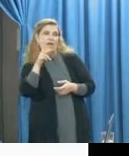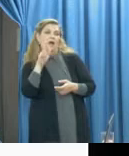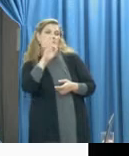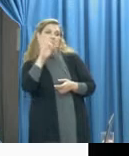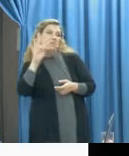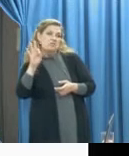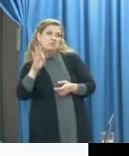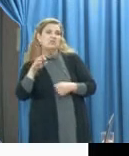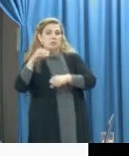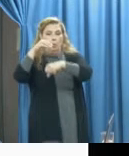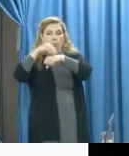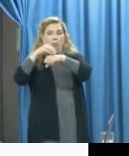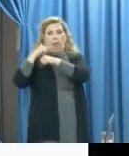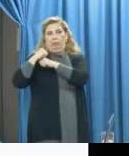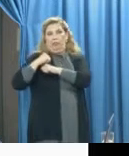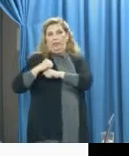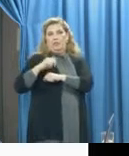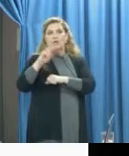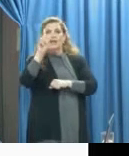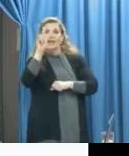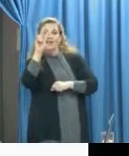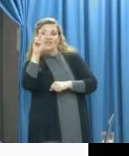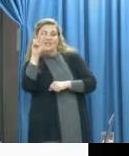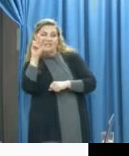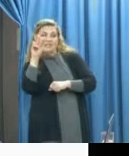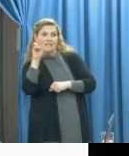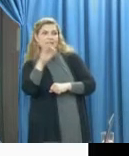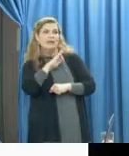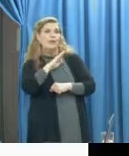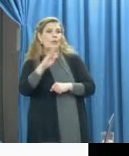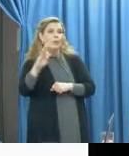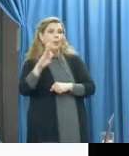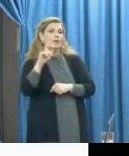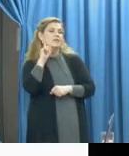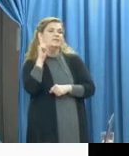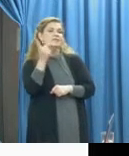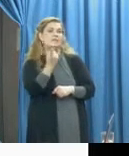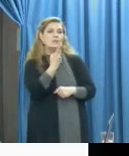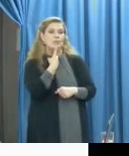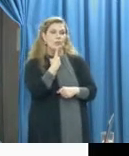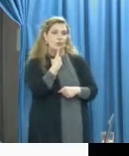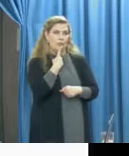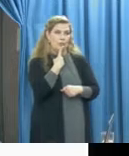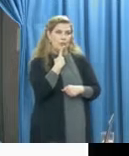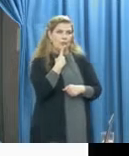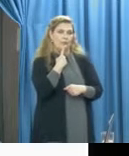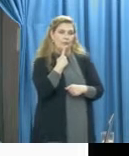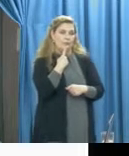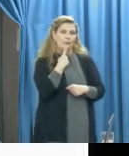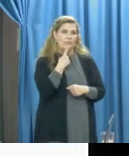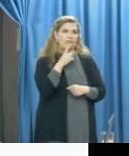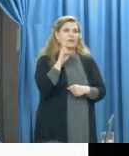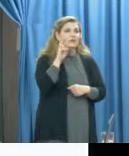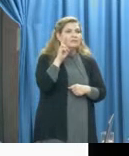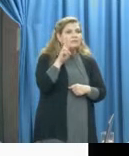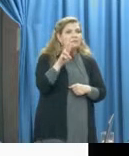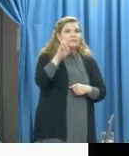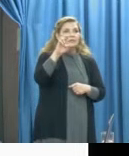portadores y solo un 25% pueden ser afectados. Esto es en la